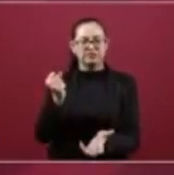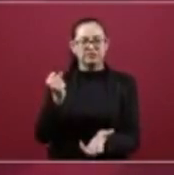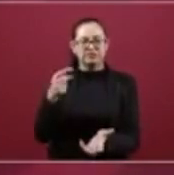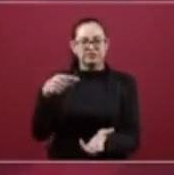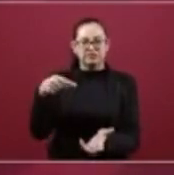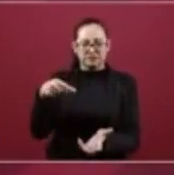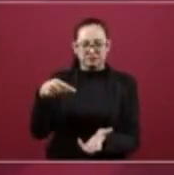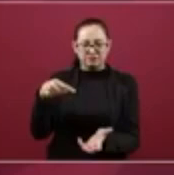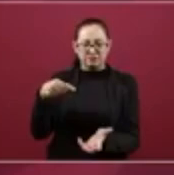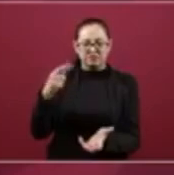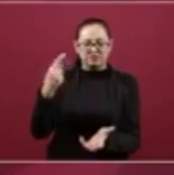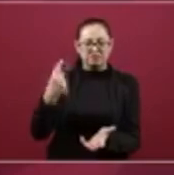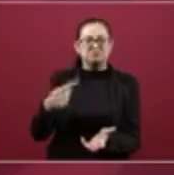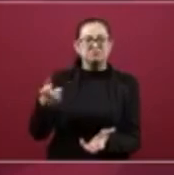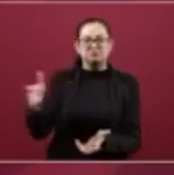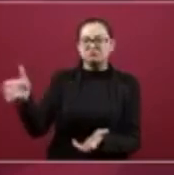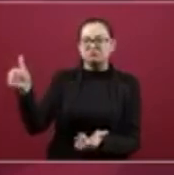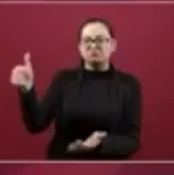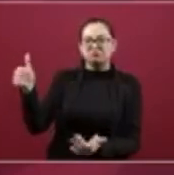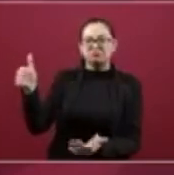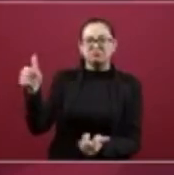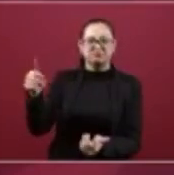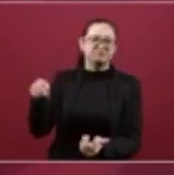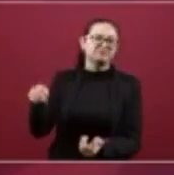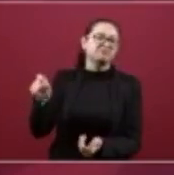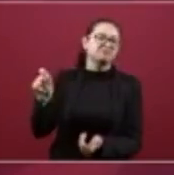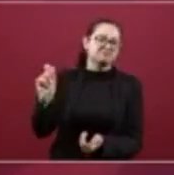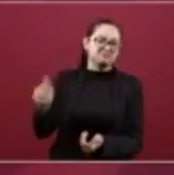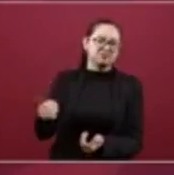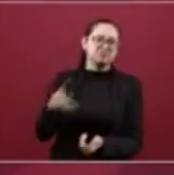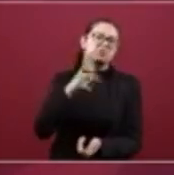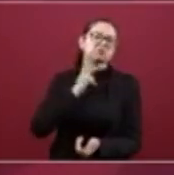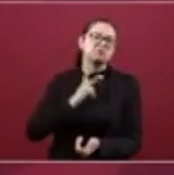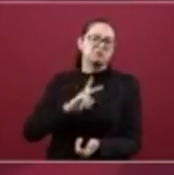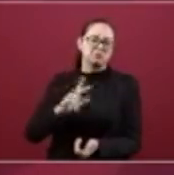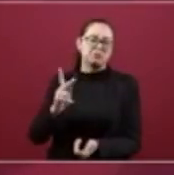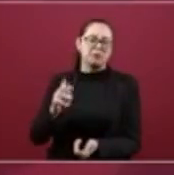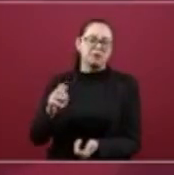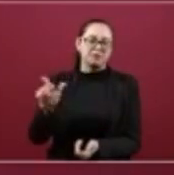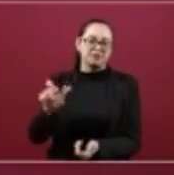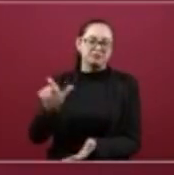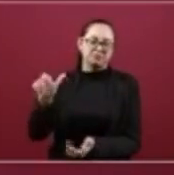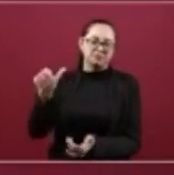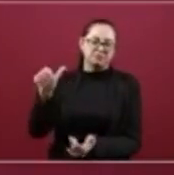provenía de los ingresos del petróleo.